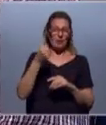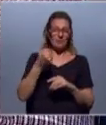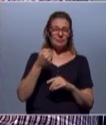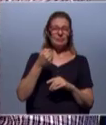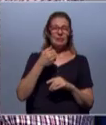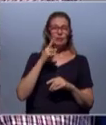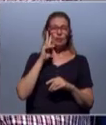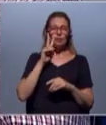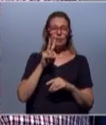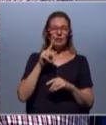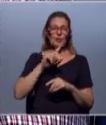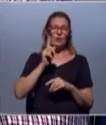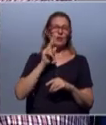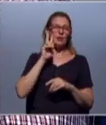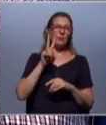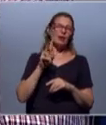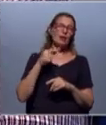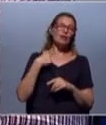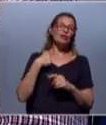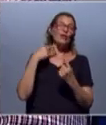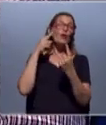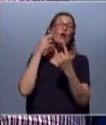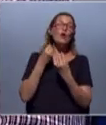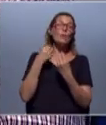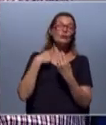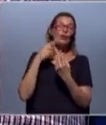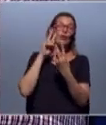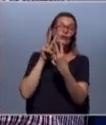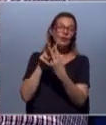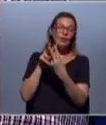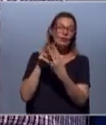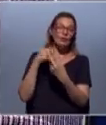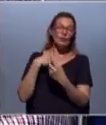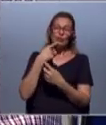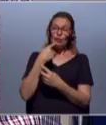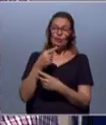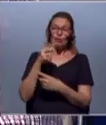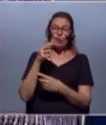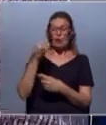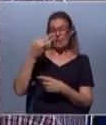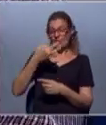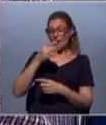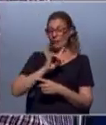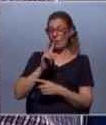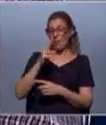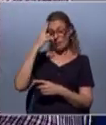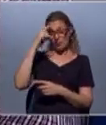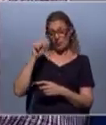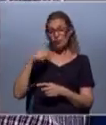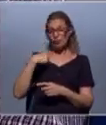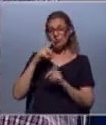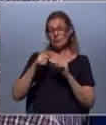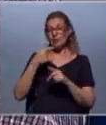todo lo que él veía no era la realidad era su perspectiva y todo lo que él decía no era la verdad era su opinión entonces yo digo mi opinión